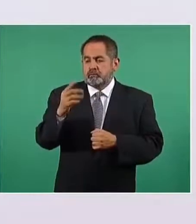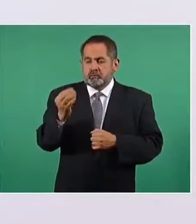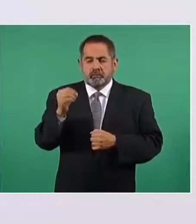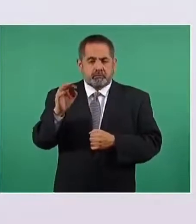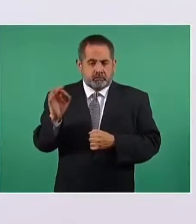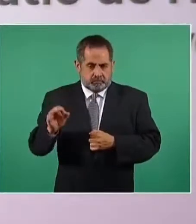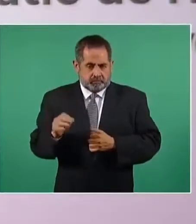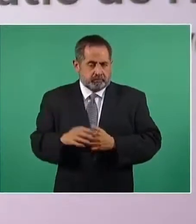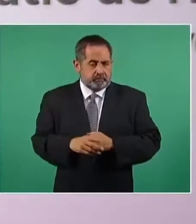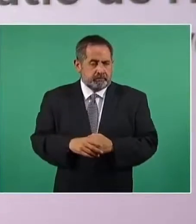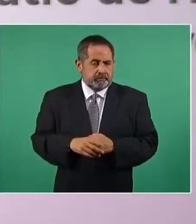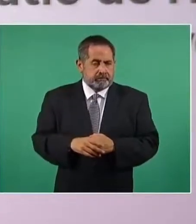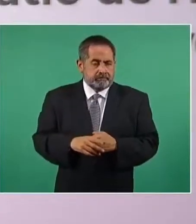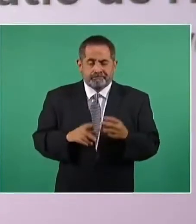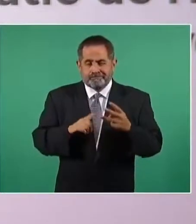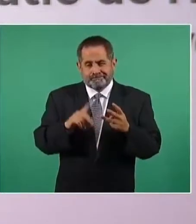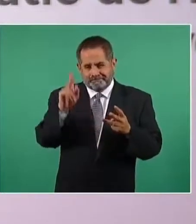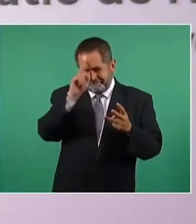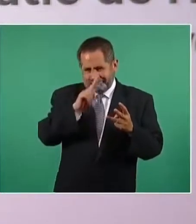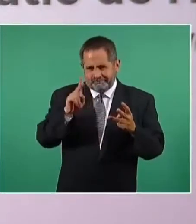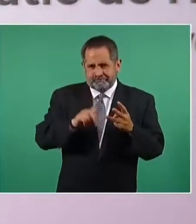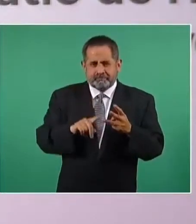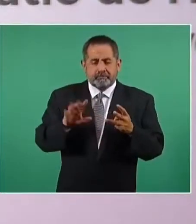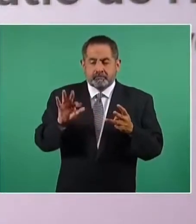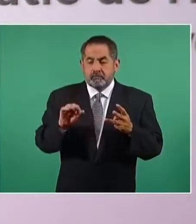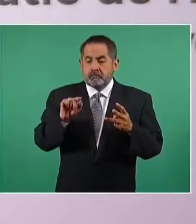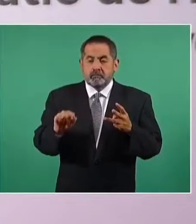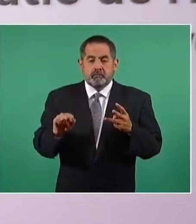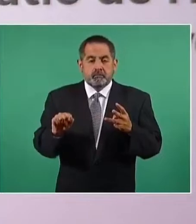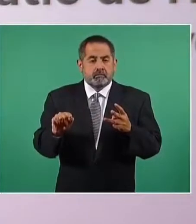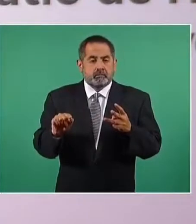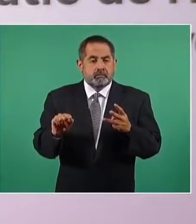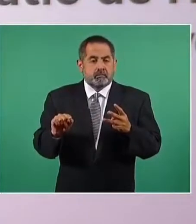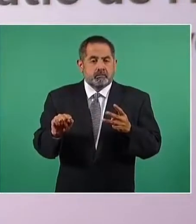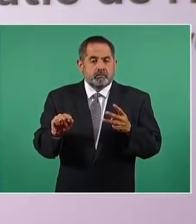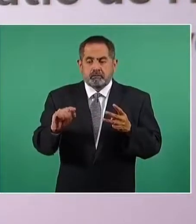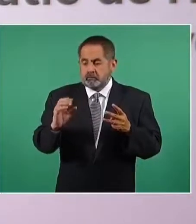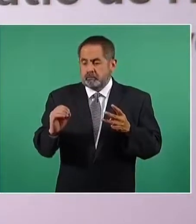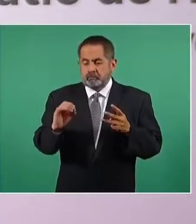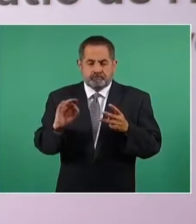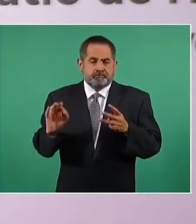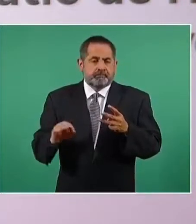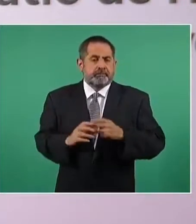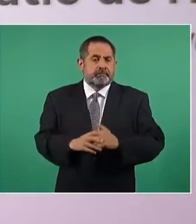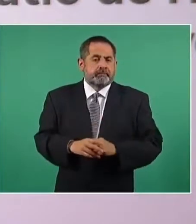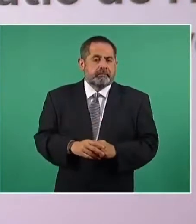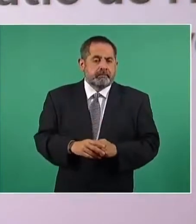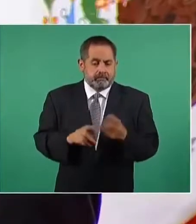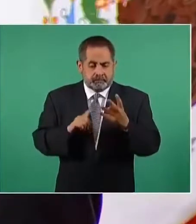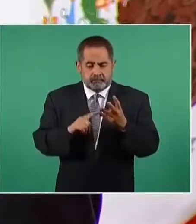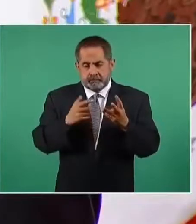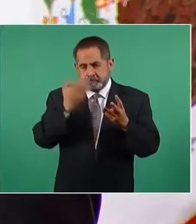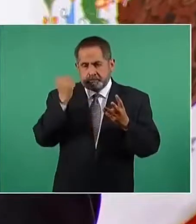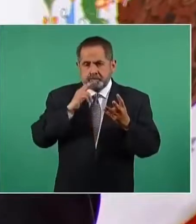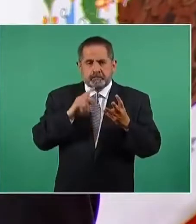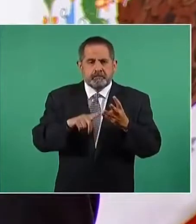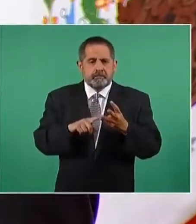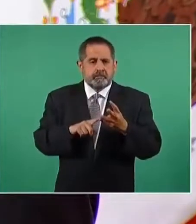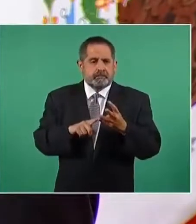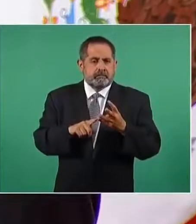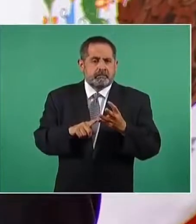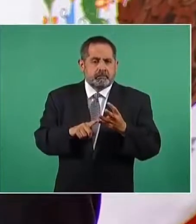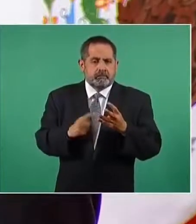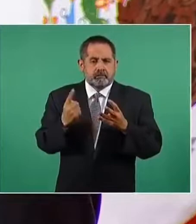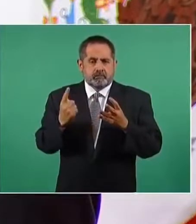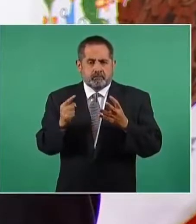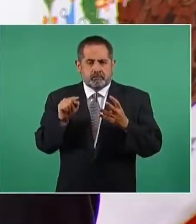la autoridad como algo que se les imponía, ajeno y dedicado a extraerles recursos. Esta